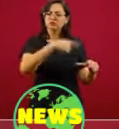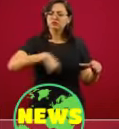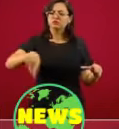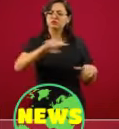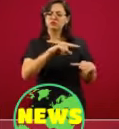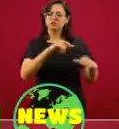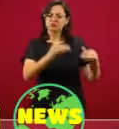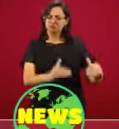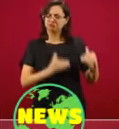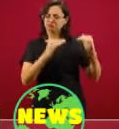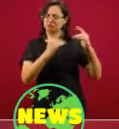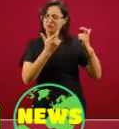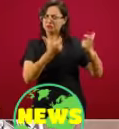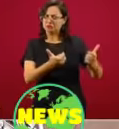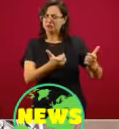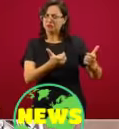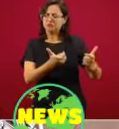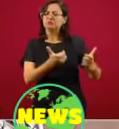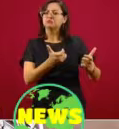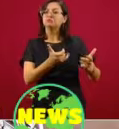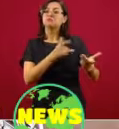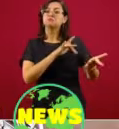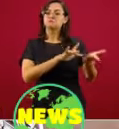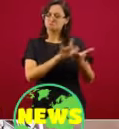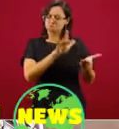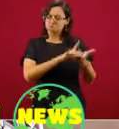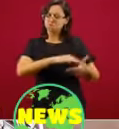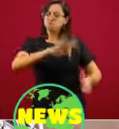lo estamos protegiendo. ¿Cómo?